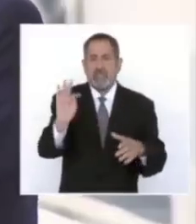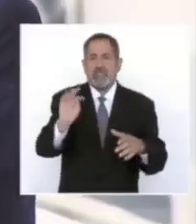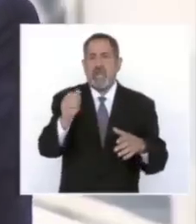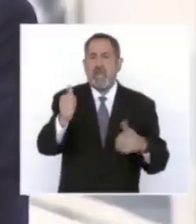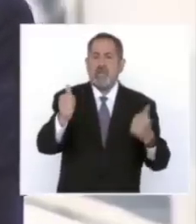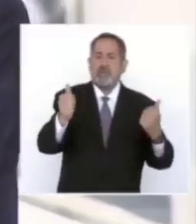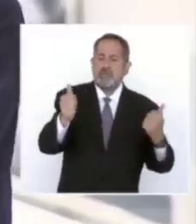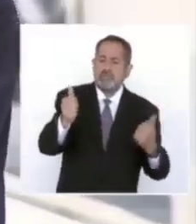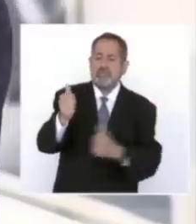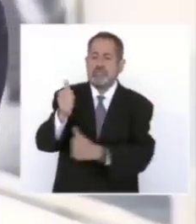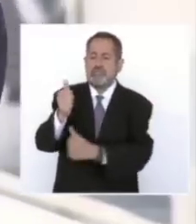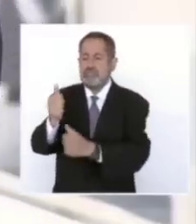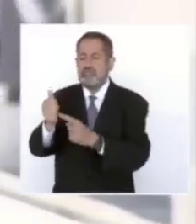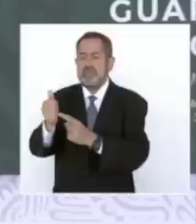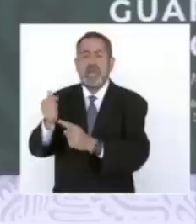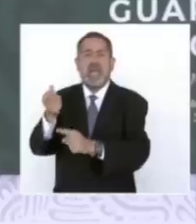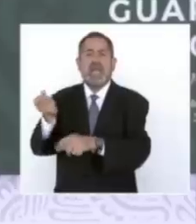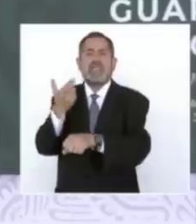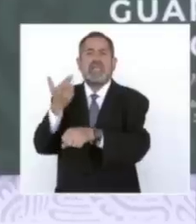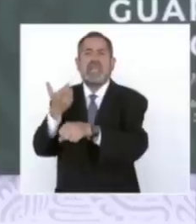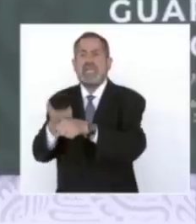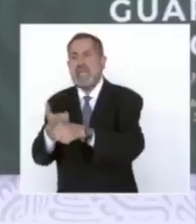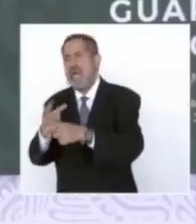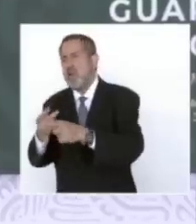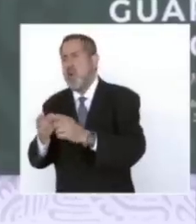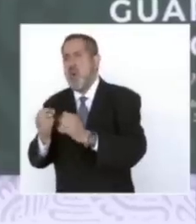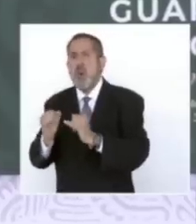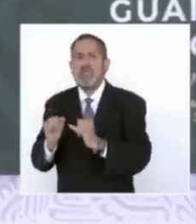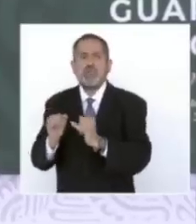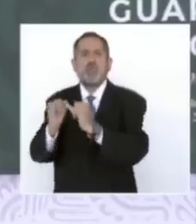una secretaría o de una institución